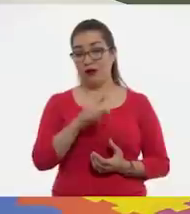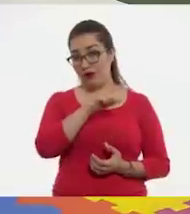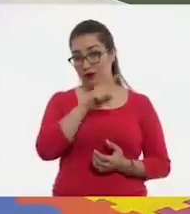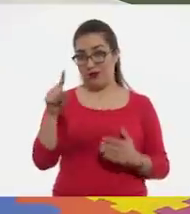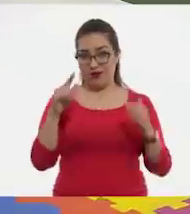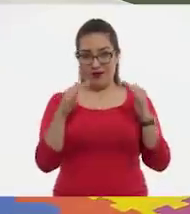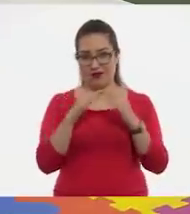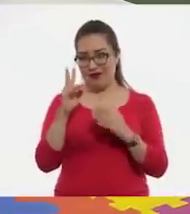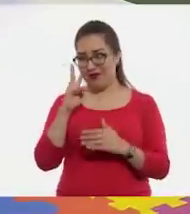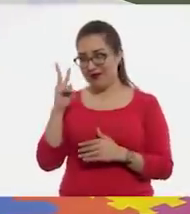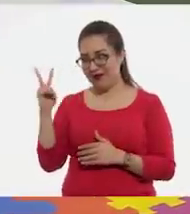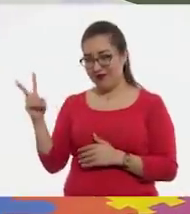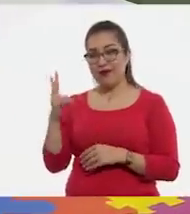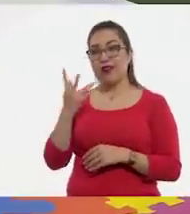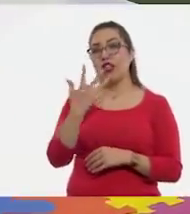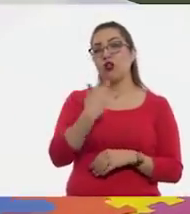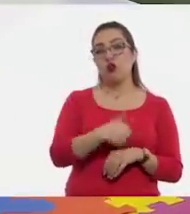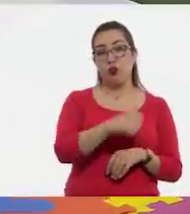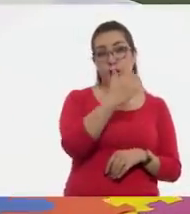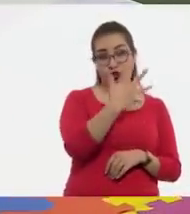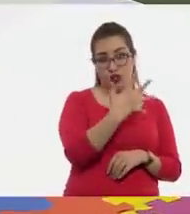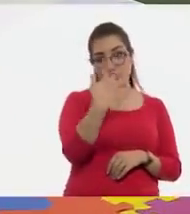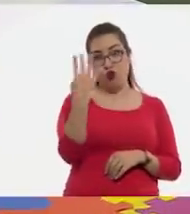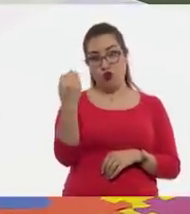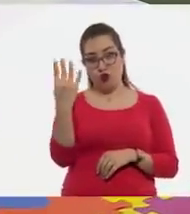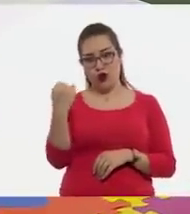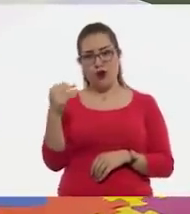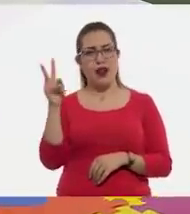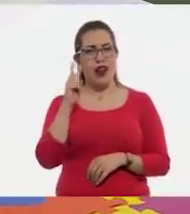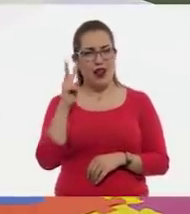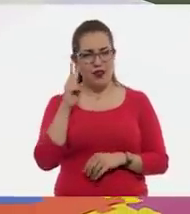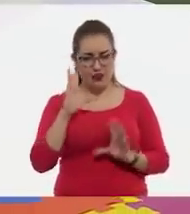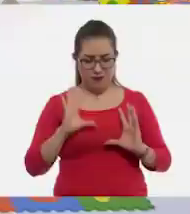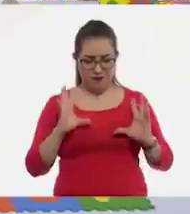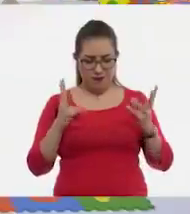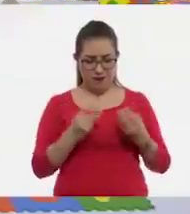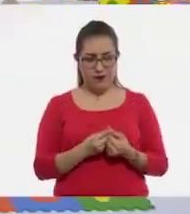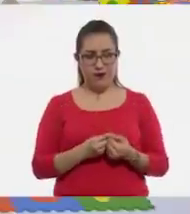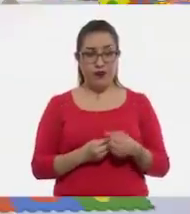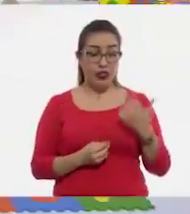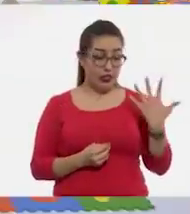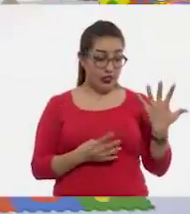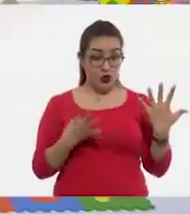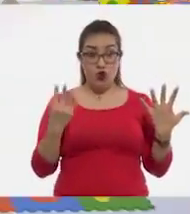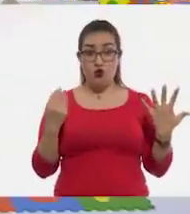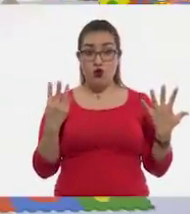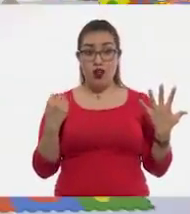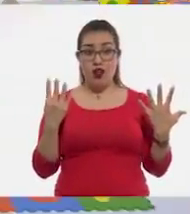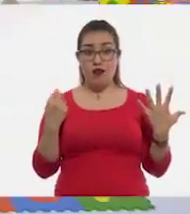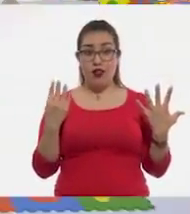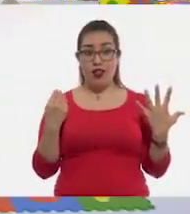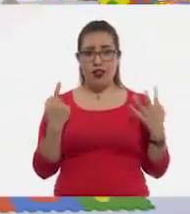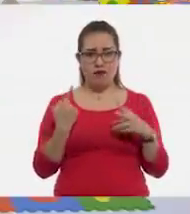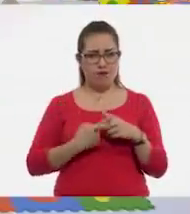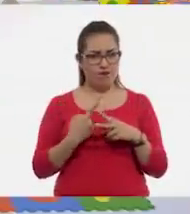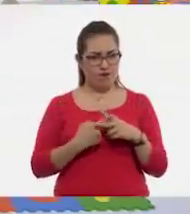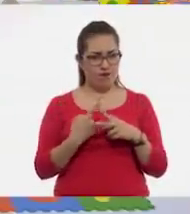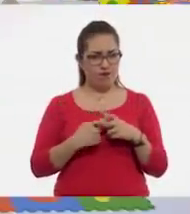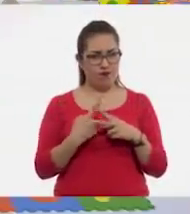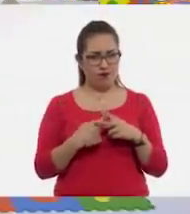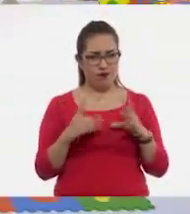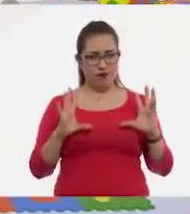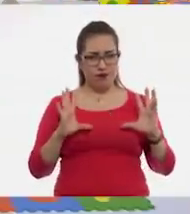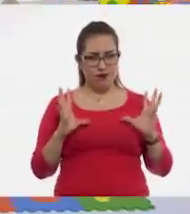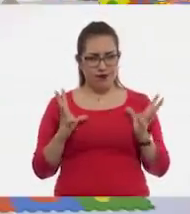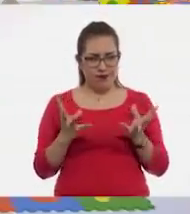cuál fue el número que saqué. Muy bien, hagamos entonces la suma. 5 más 9 o 9 más 5